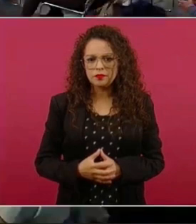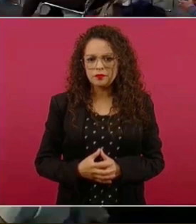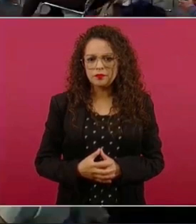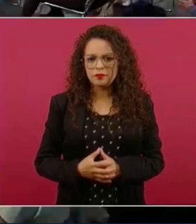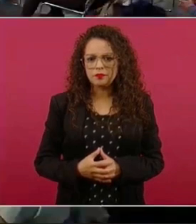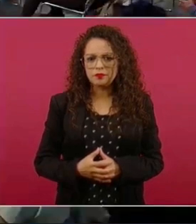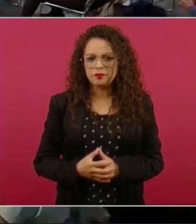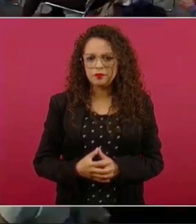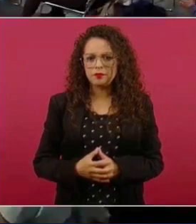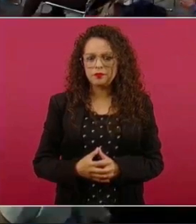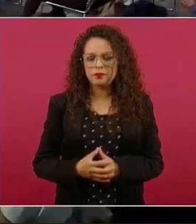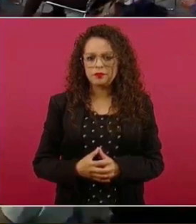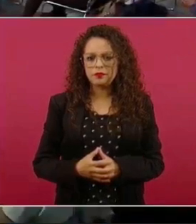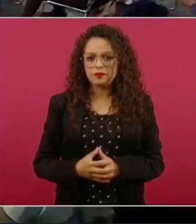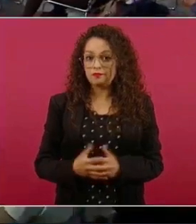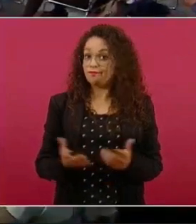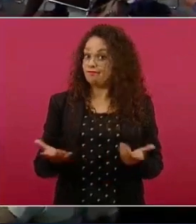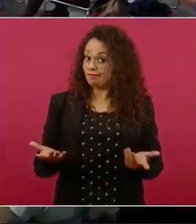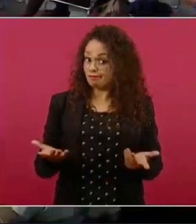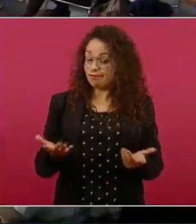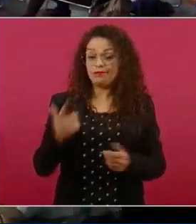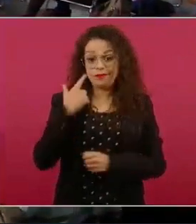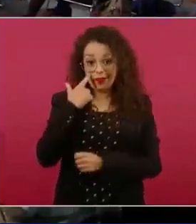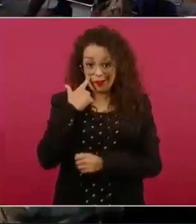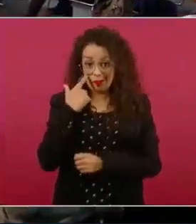Entonces, ese es el tema